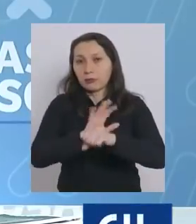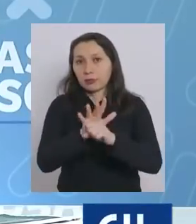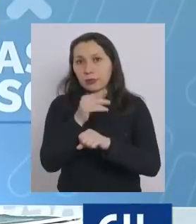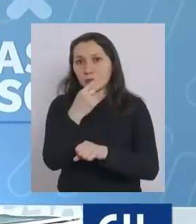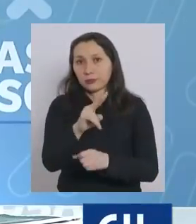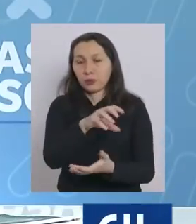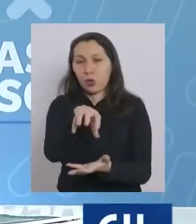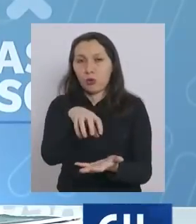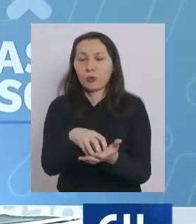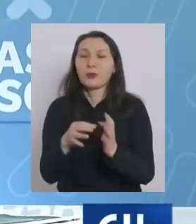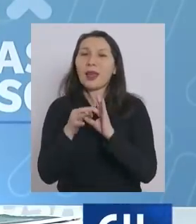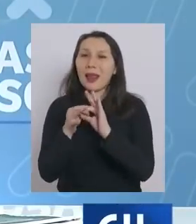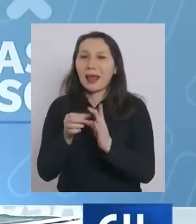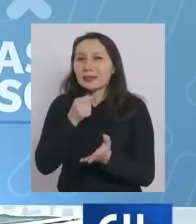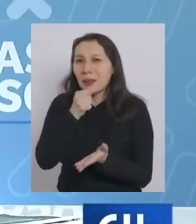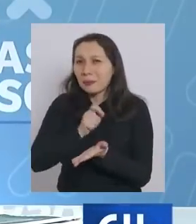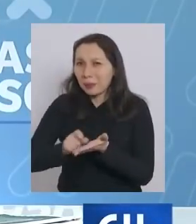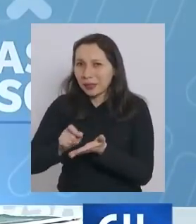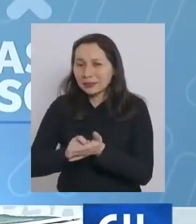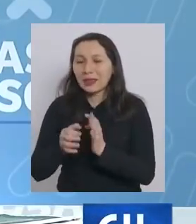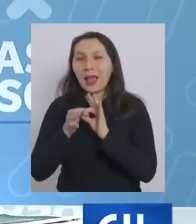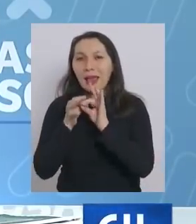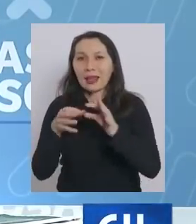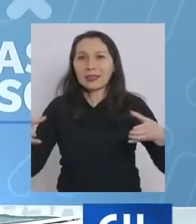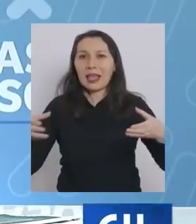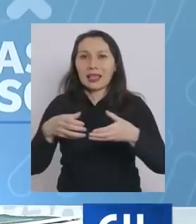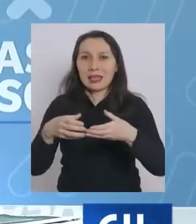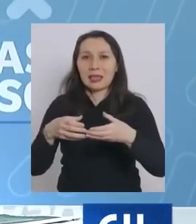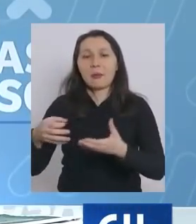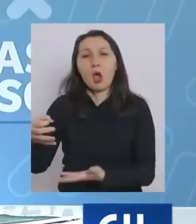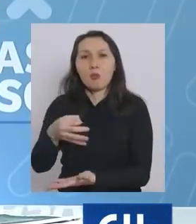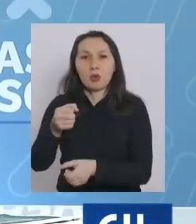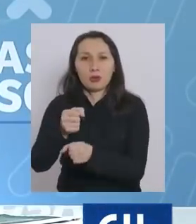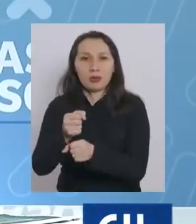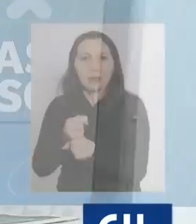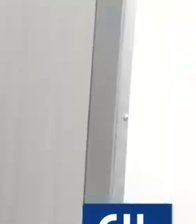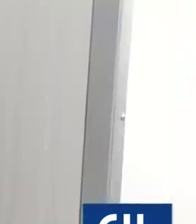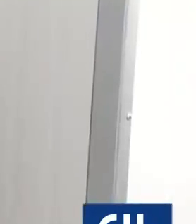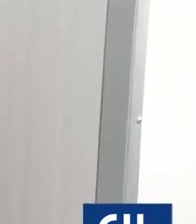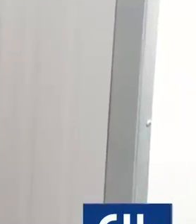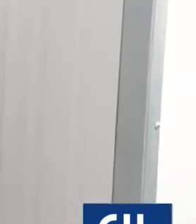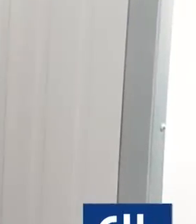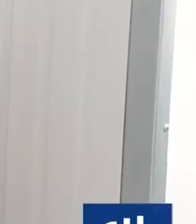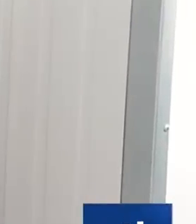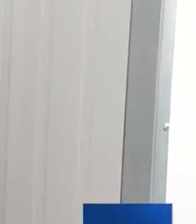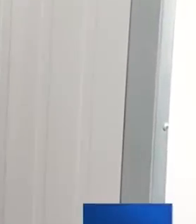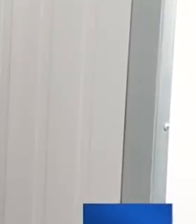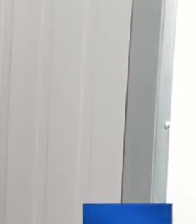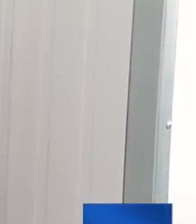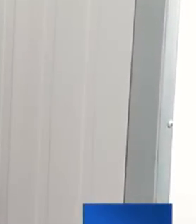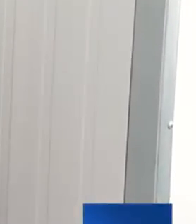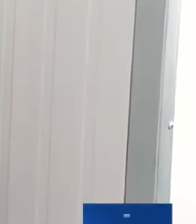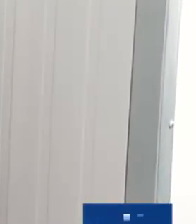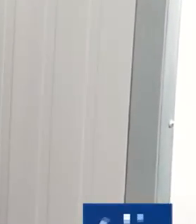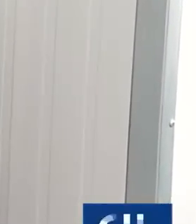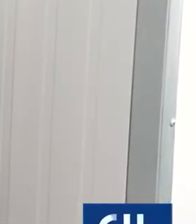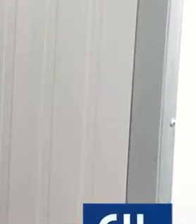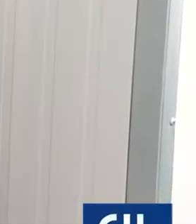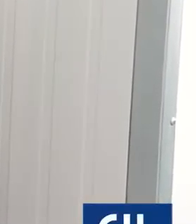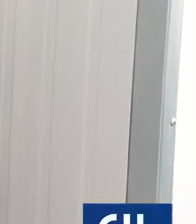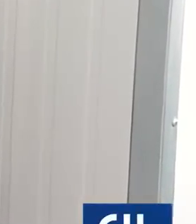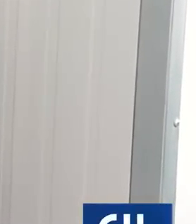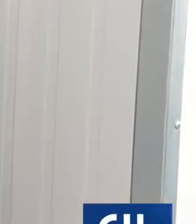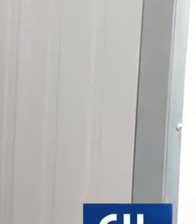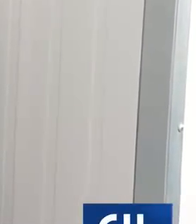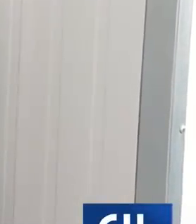esa comuna gracias a la prensa ahí entonces el balance de las autoridades hay una información que es más relevante que la adelantábamos de